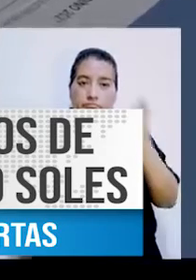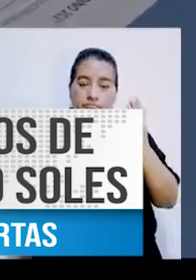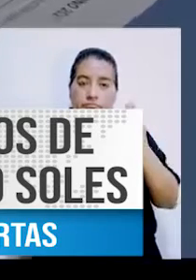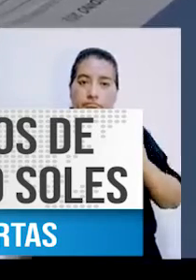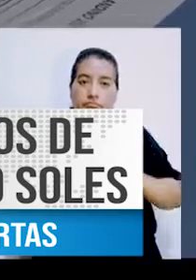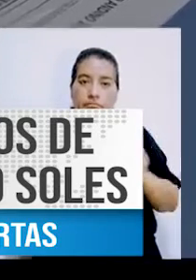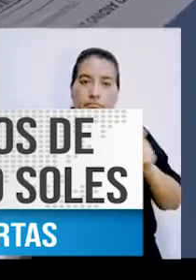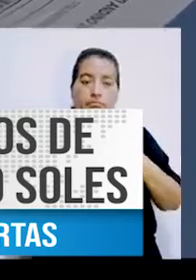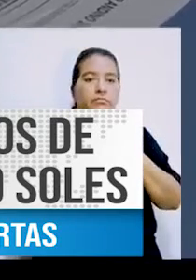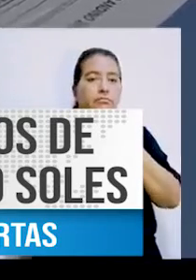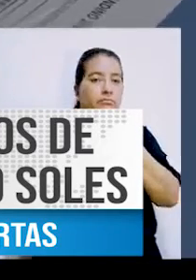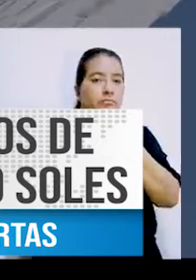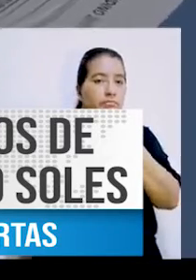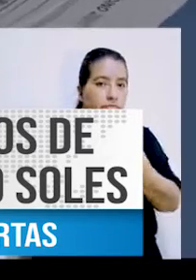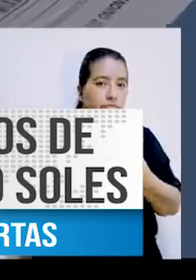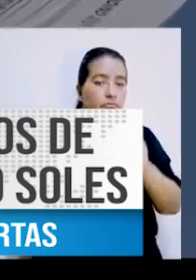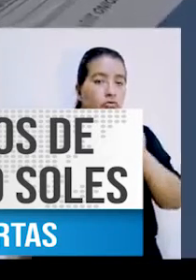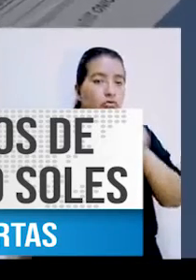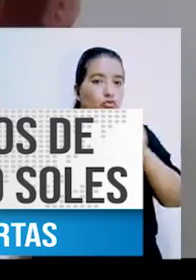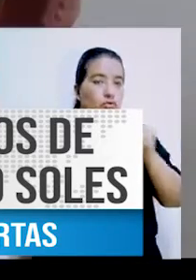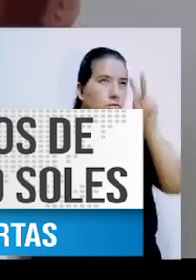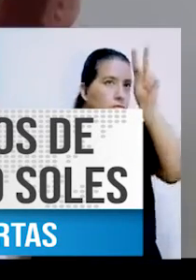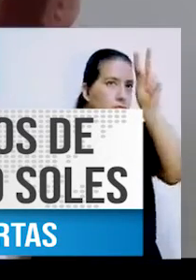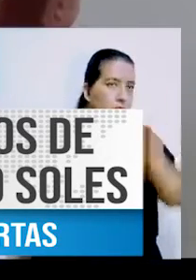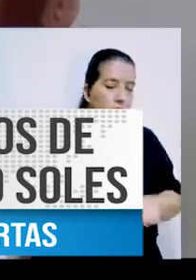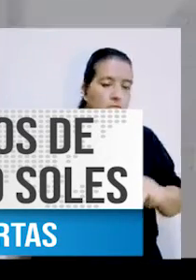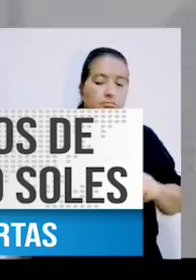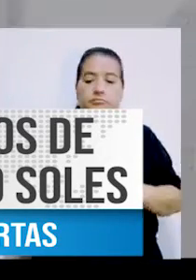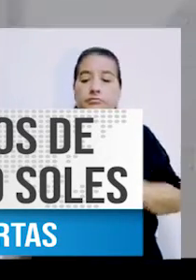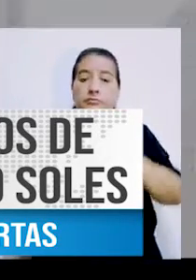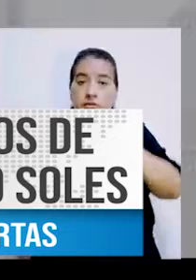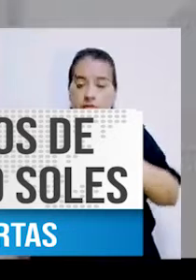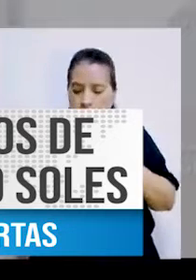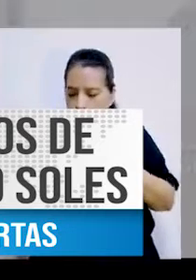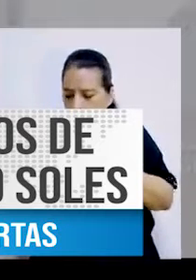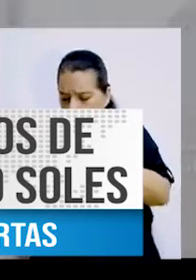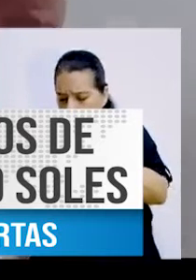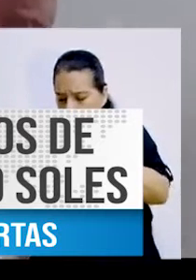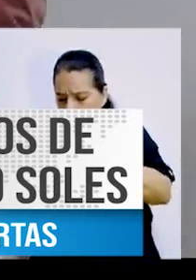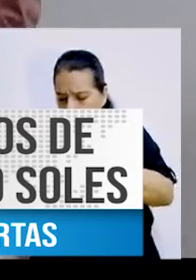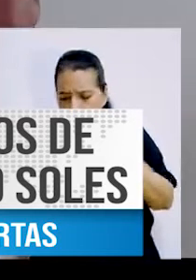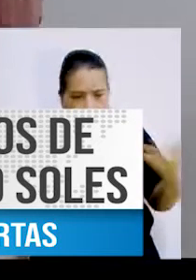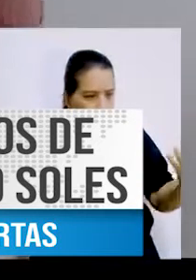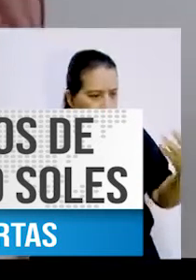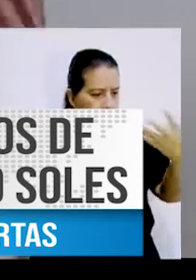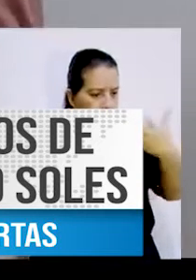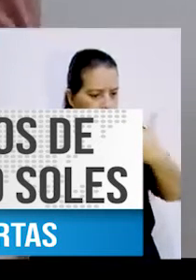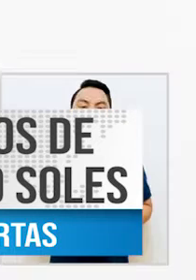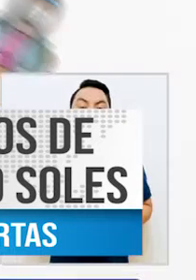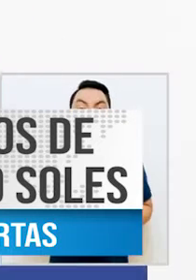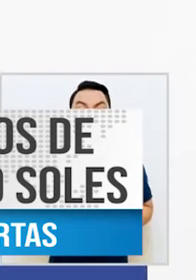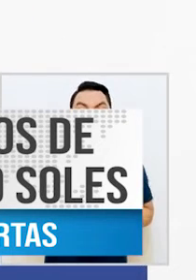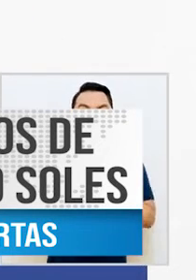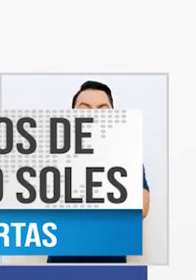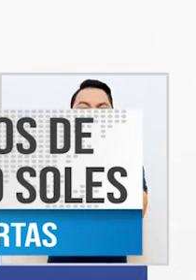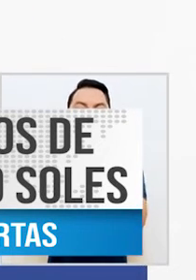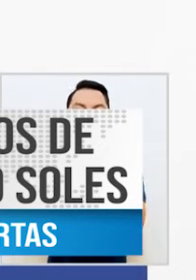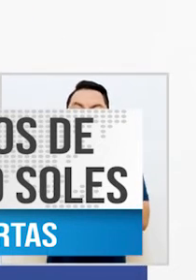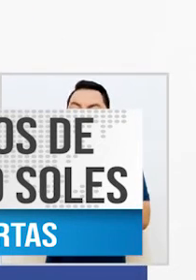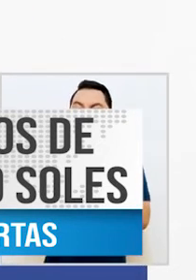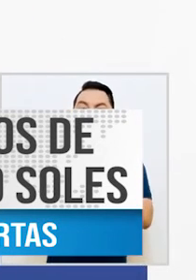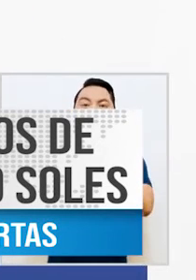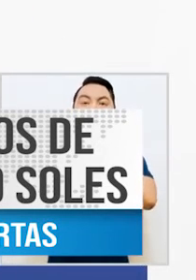DNI, nombres y apellidos, dirección, número de celular y correo electrónico. Cabe señalar